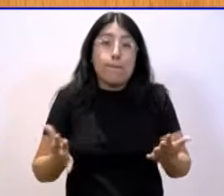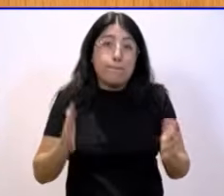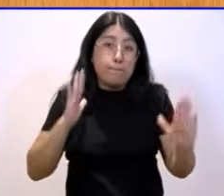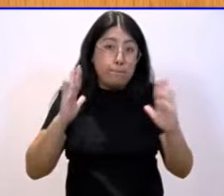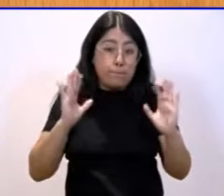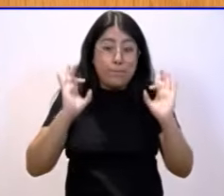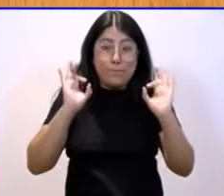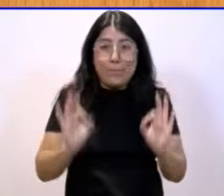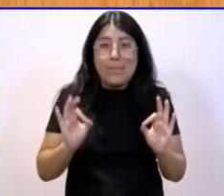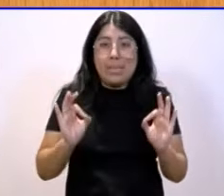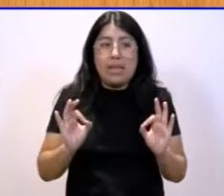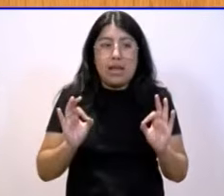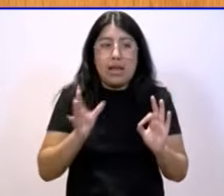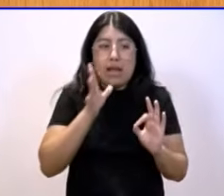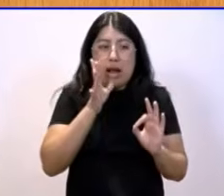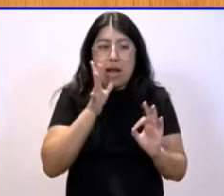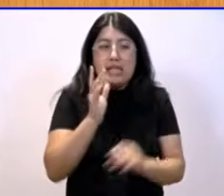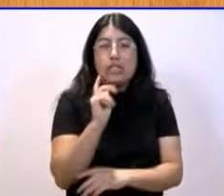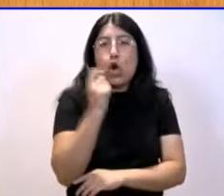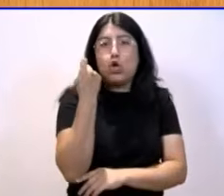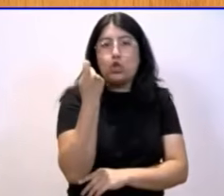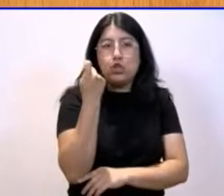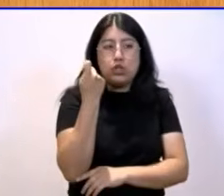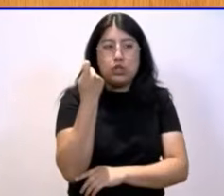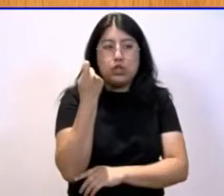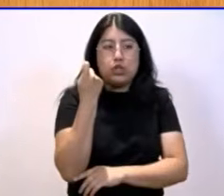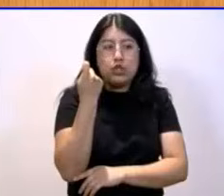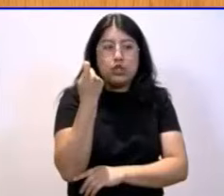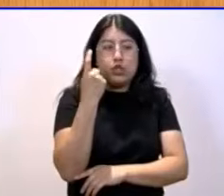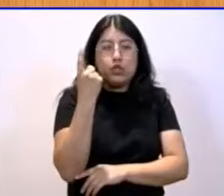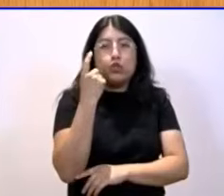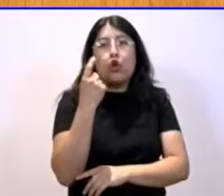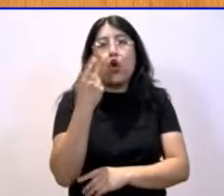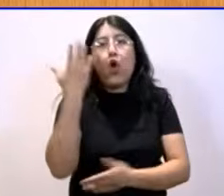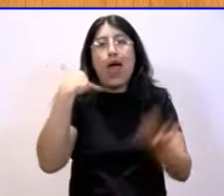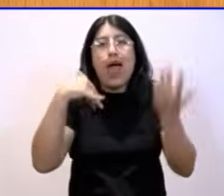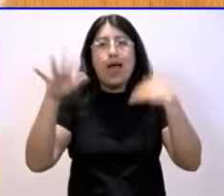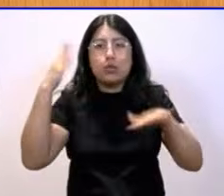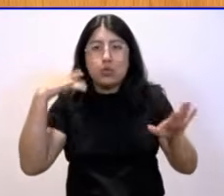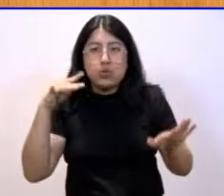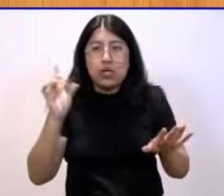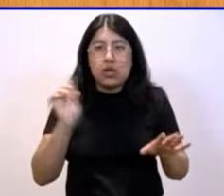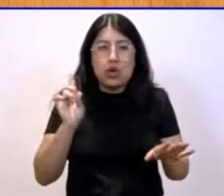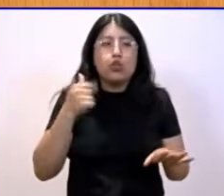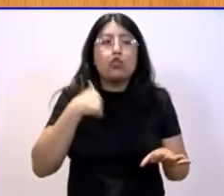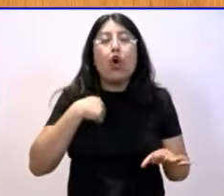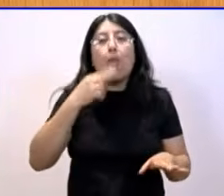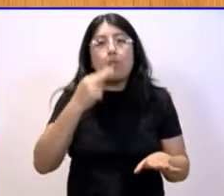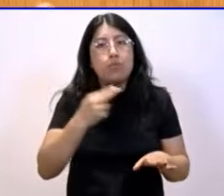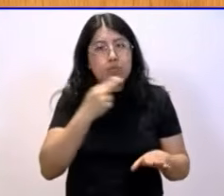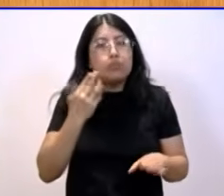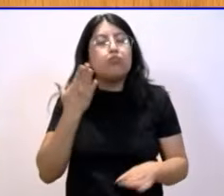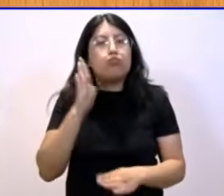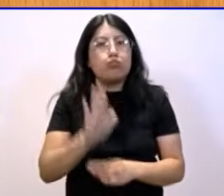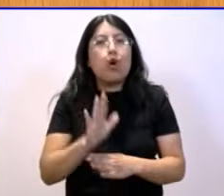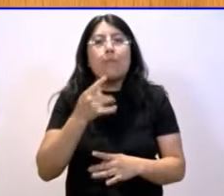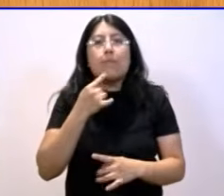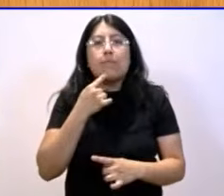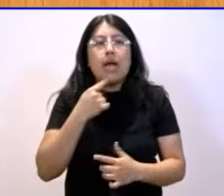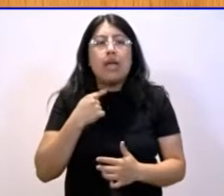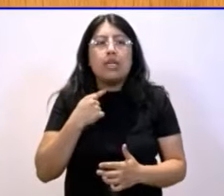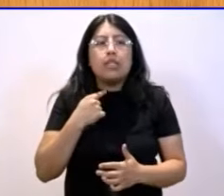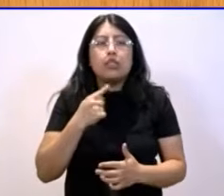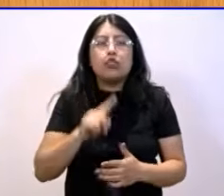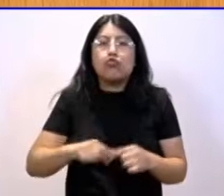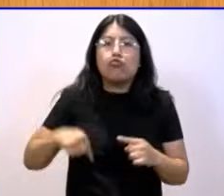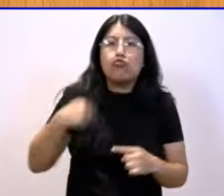que, a ver si aquí sí lo consigo, que no solo echen balones fuera. Yo le prometo que traeré una moción derivada de esta